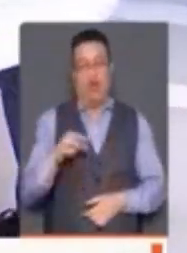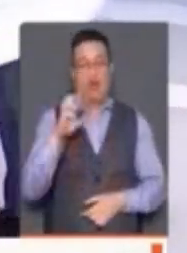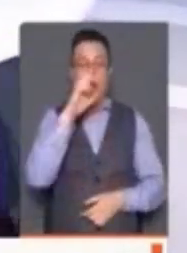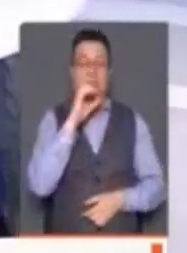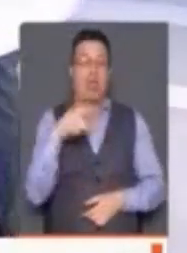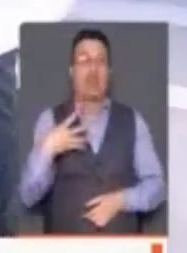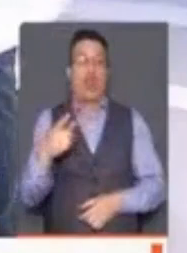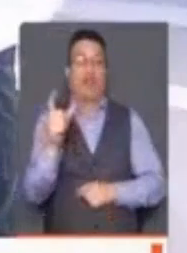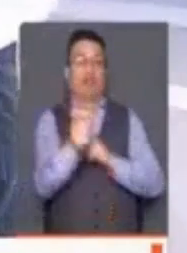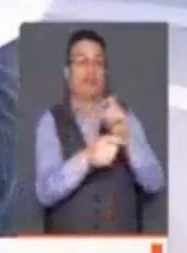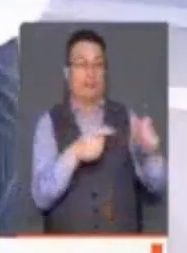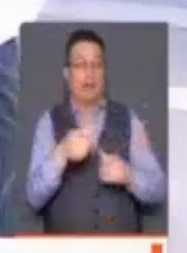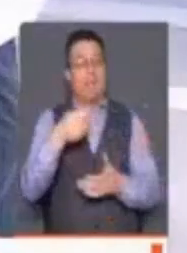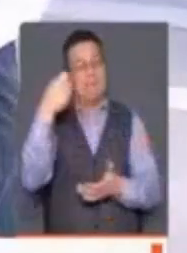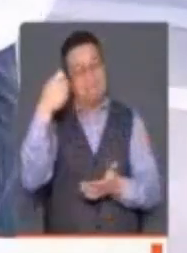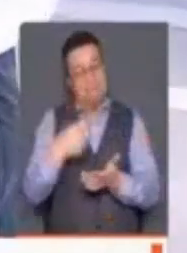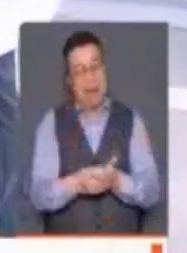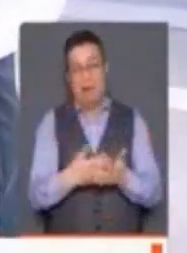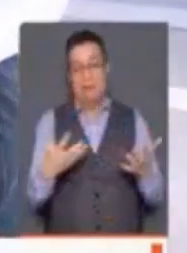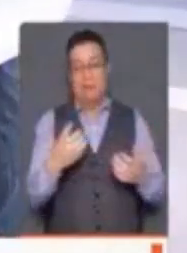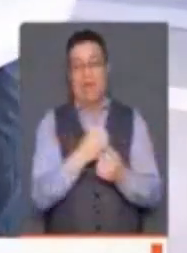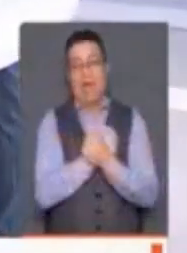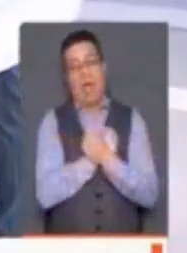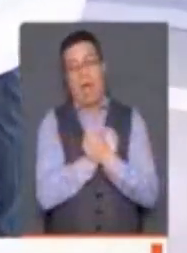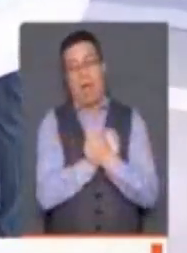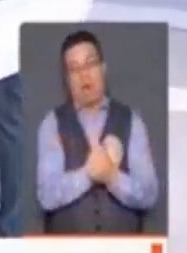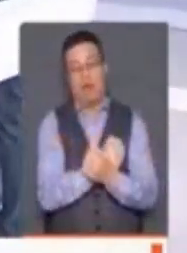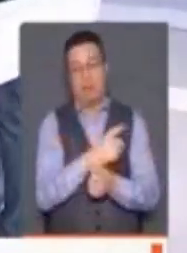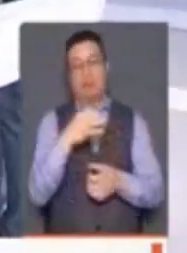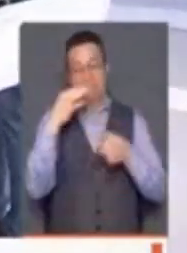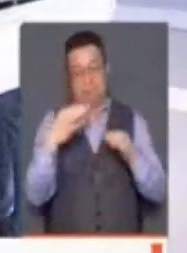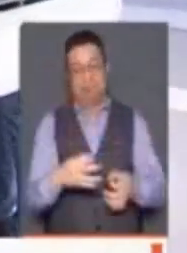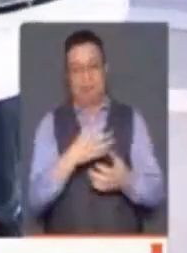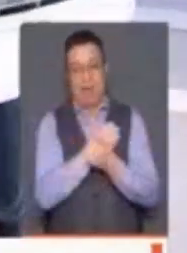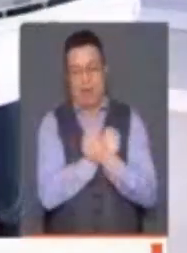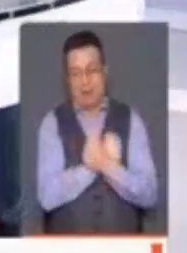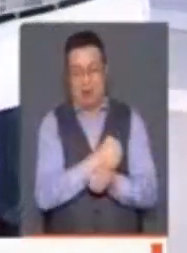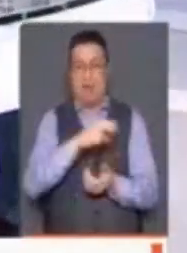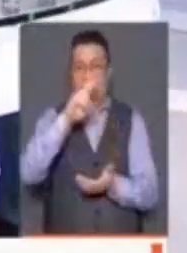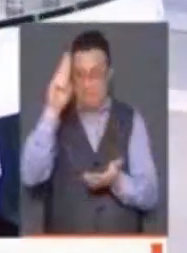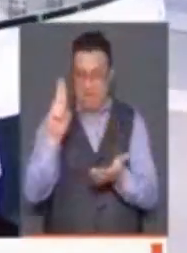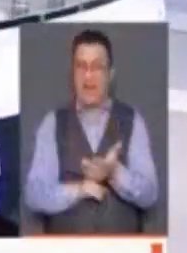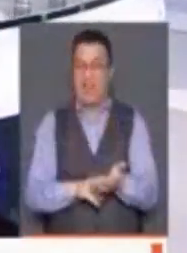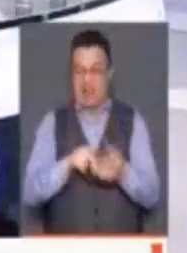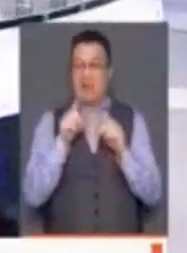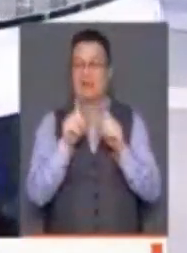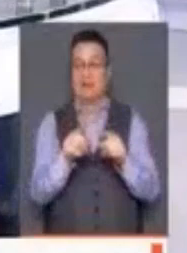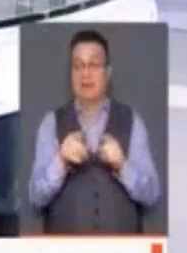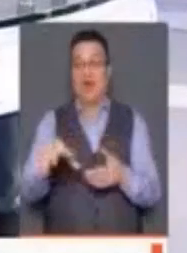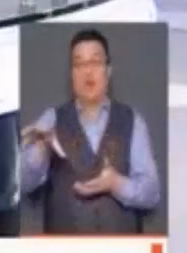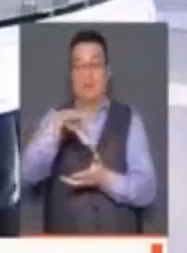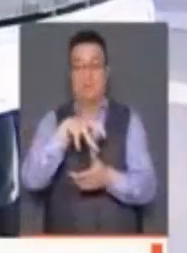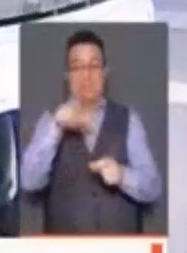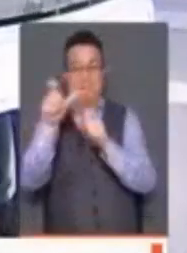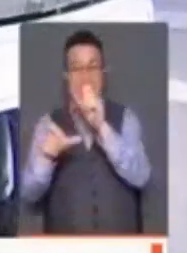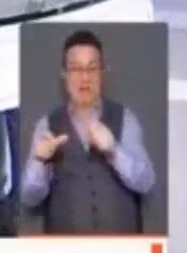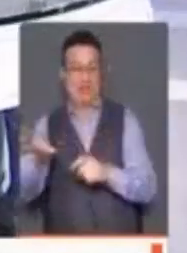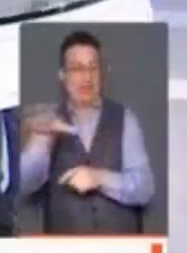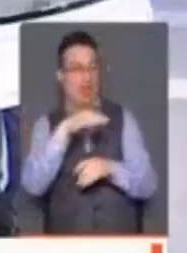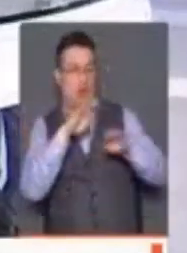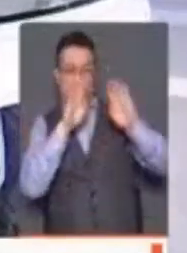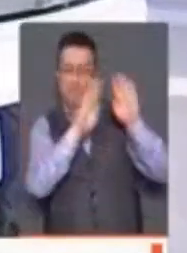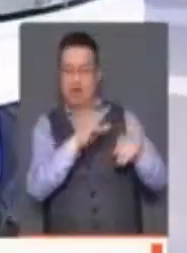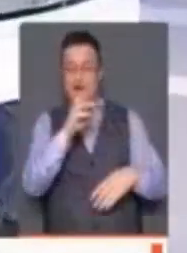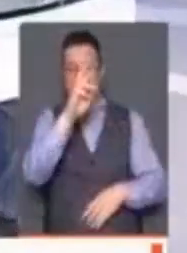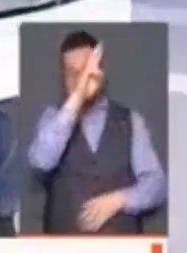Es el precio que se paga por el amor. Hay un amor real por parte de el pueblo británico a la reina Isabel. Y